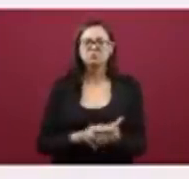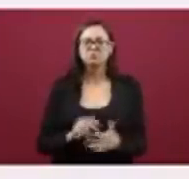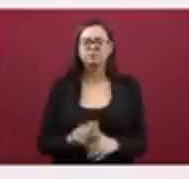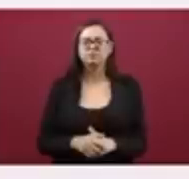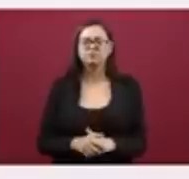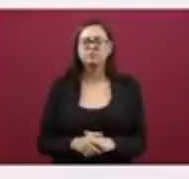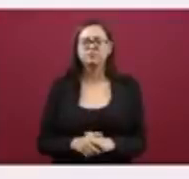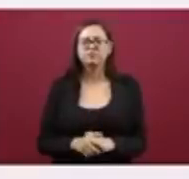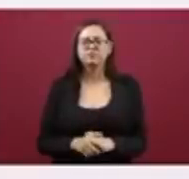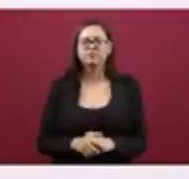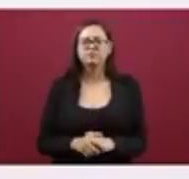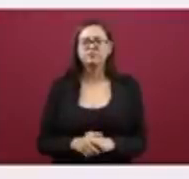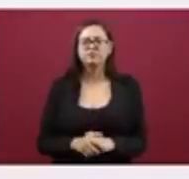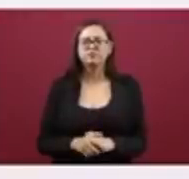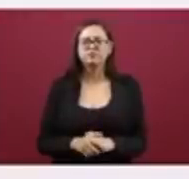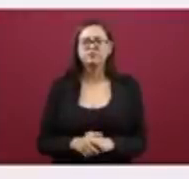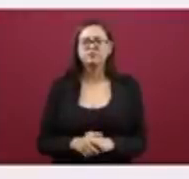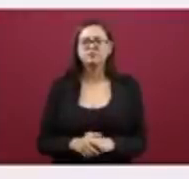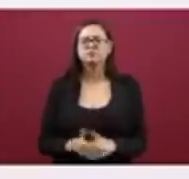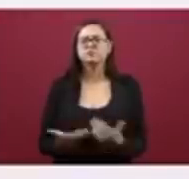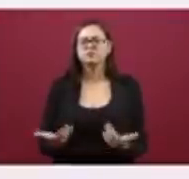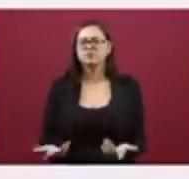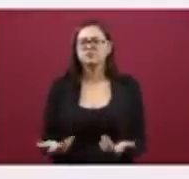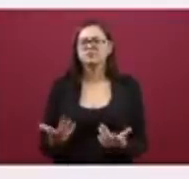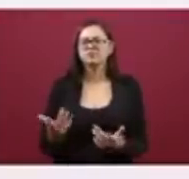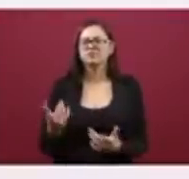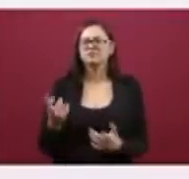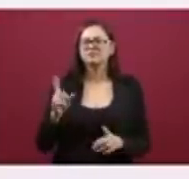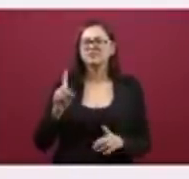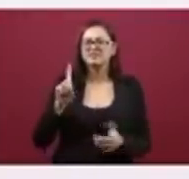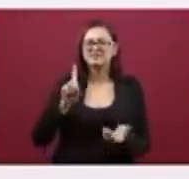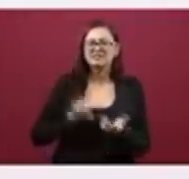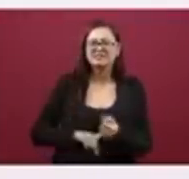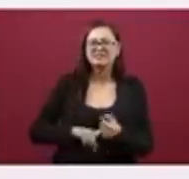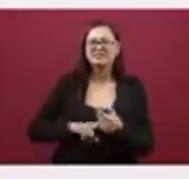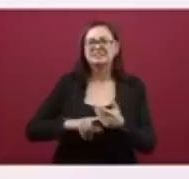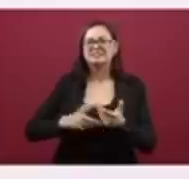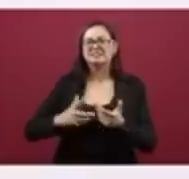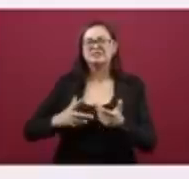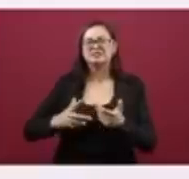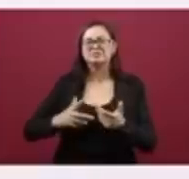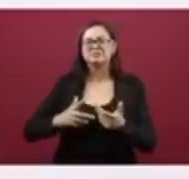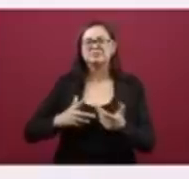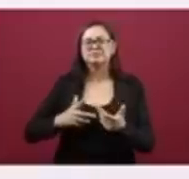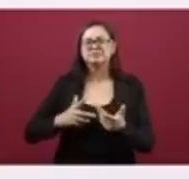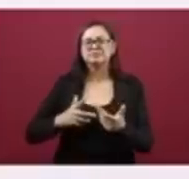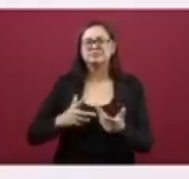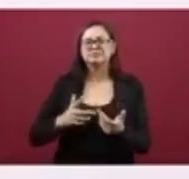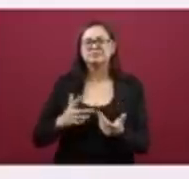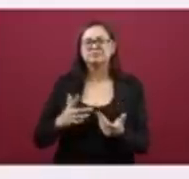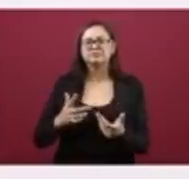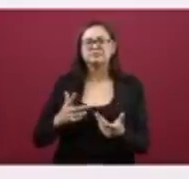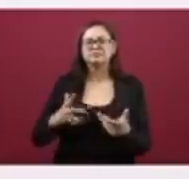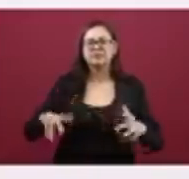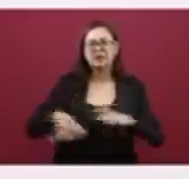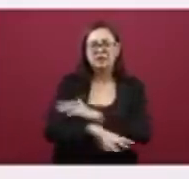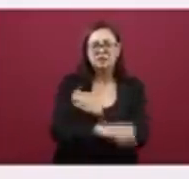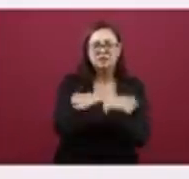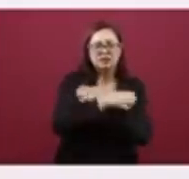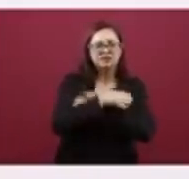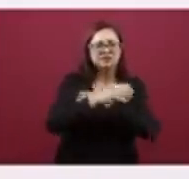aminorar la polarización que se desató con la llamada la reforma